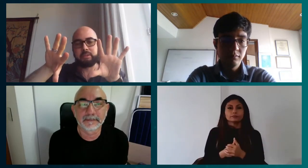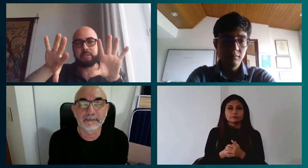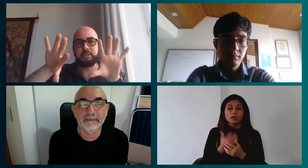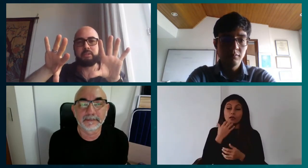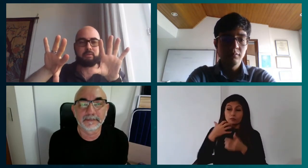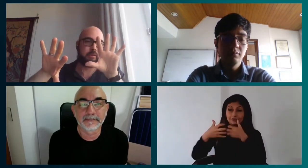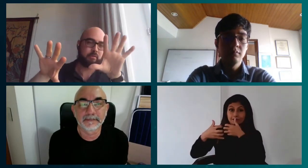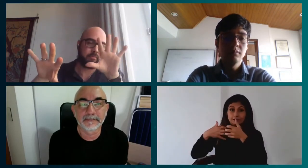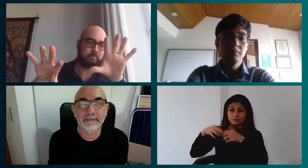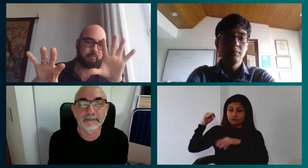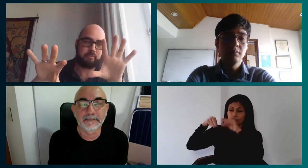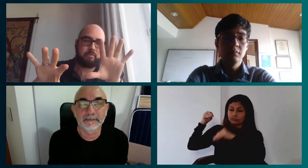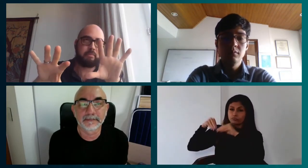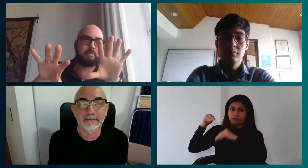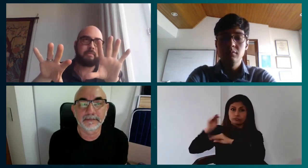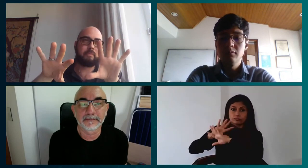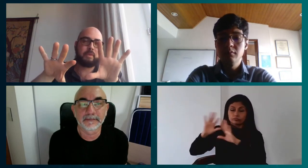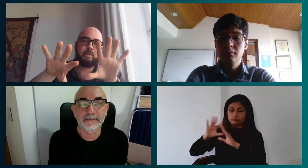sistema, ¿sí?